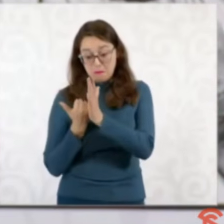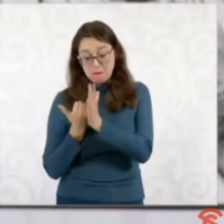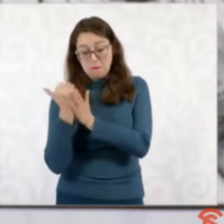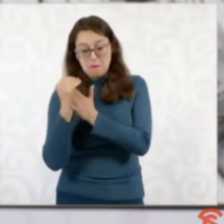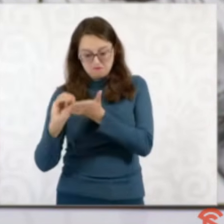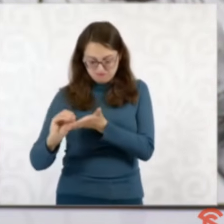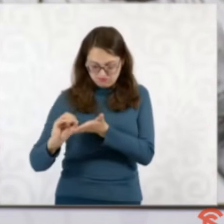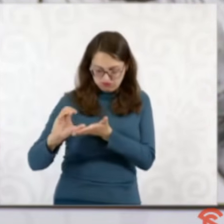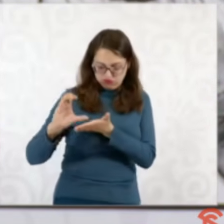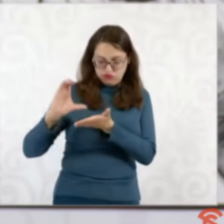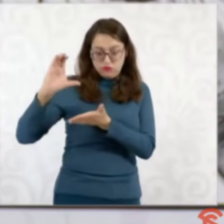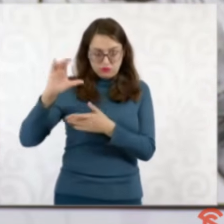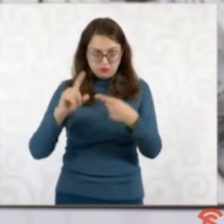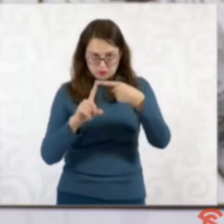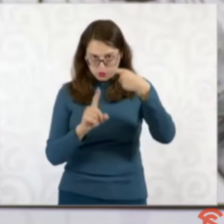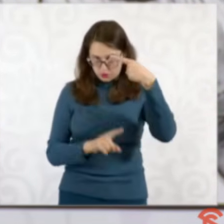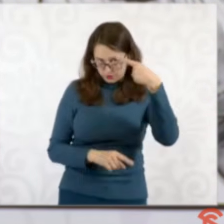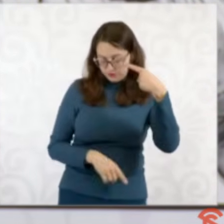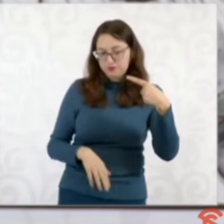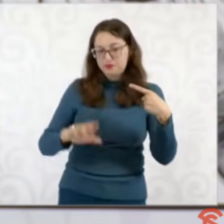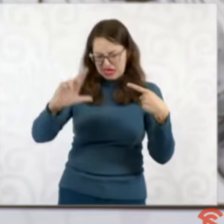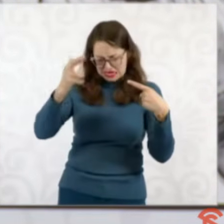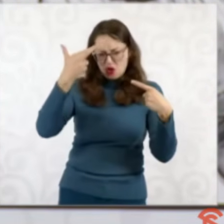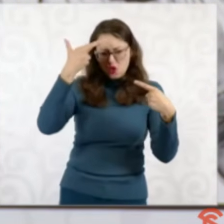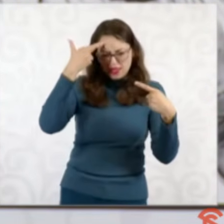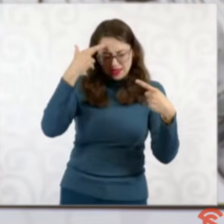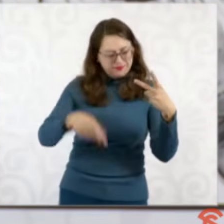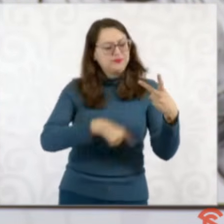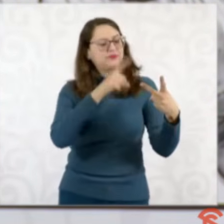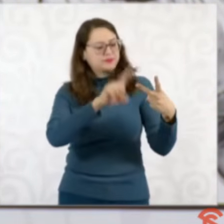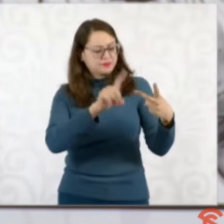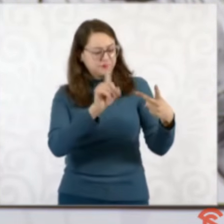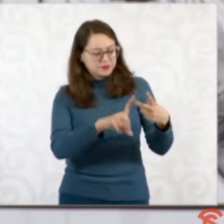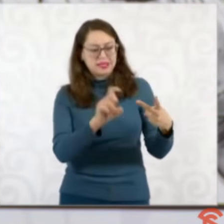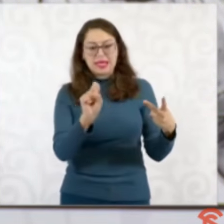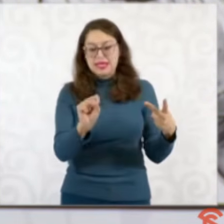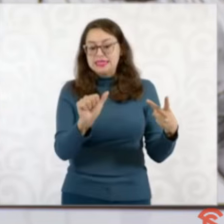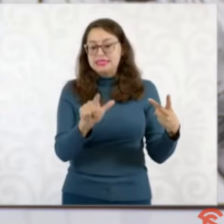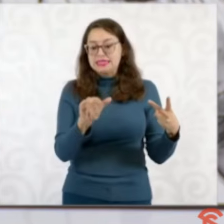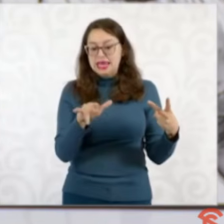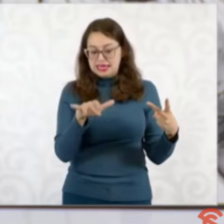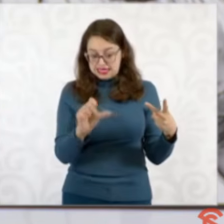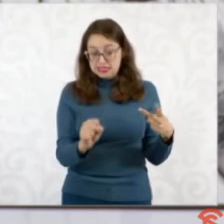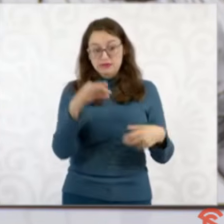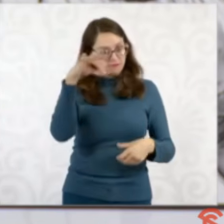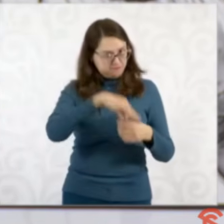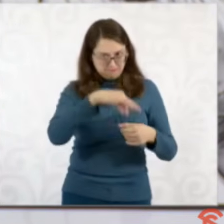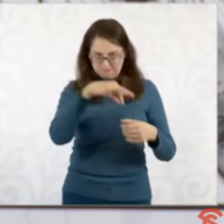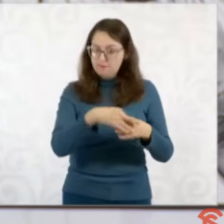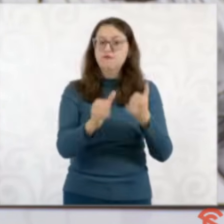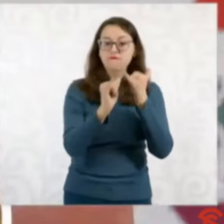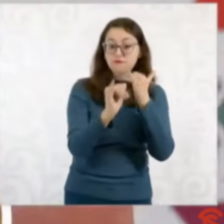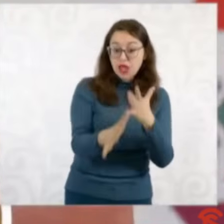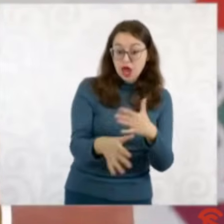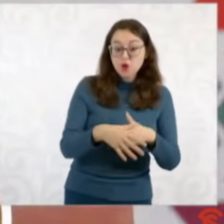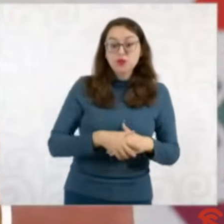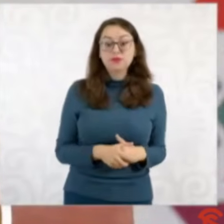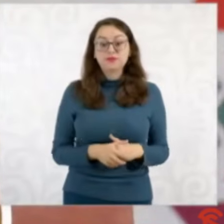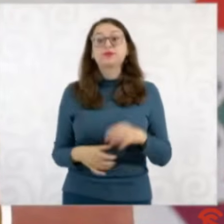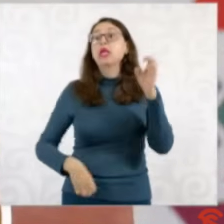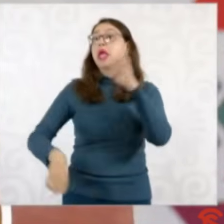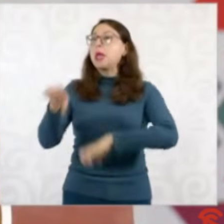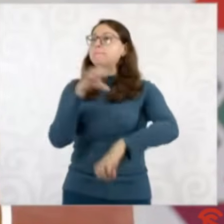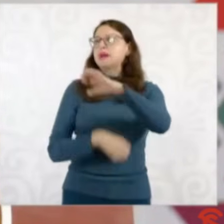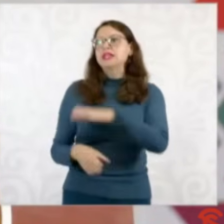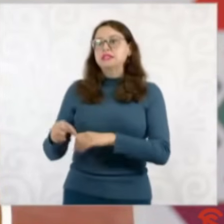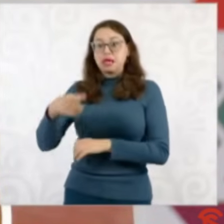todo. Vamos a recordar. Salinas de Gortari, que llega con un fraude electoral, privatiza todas las empresas